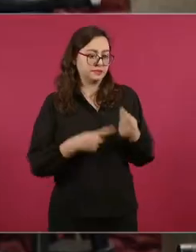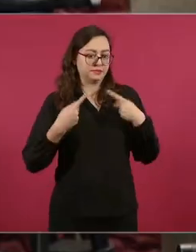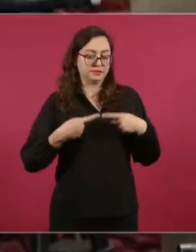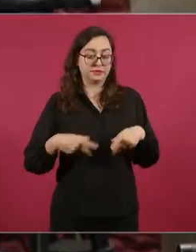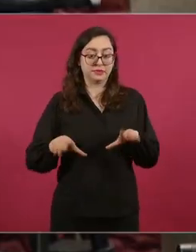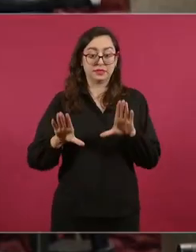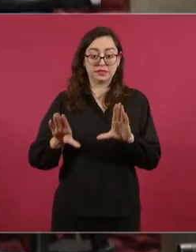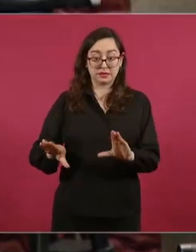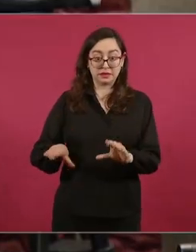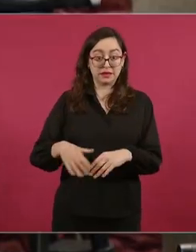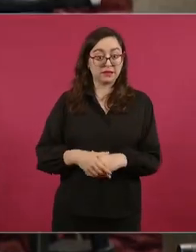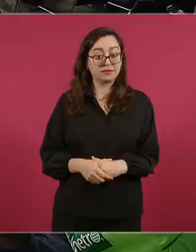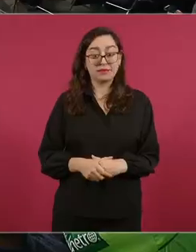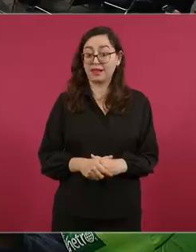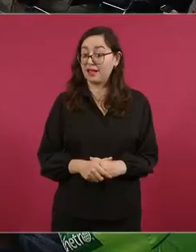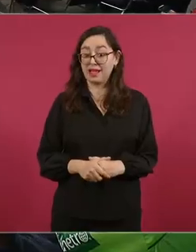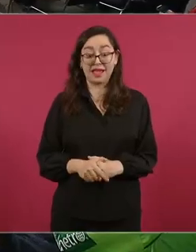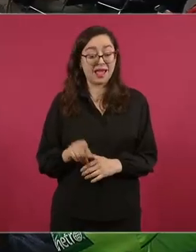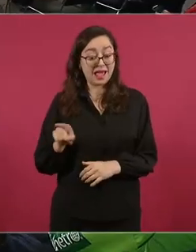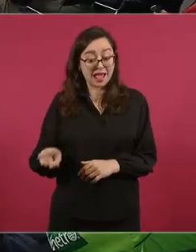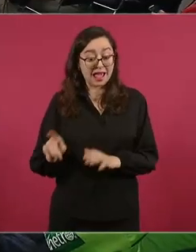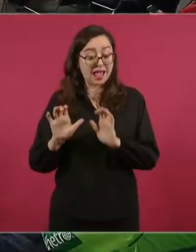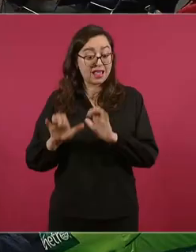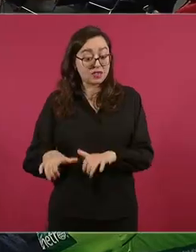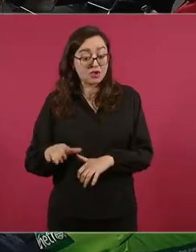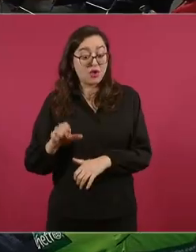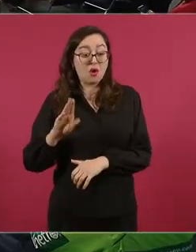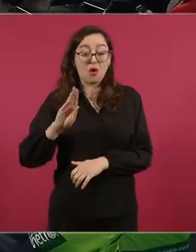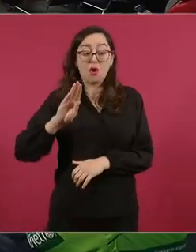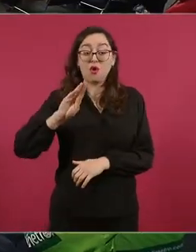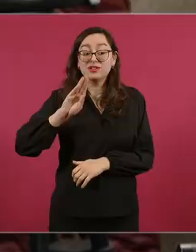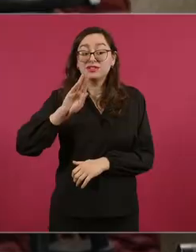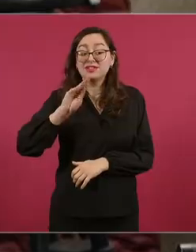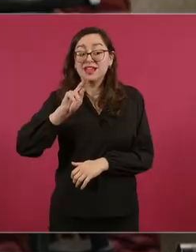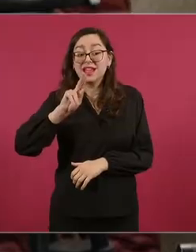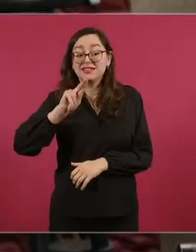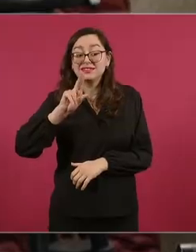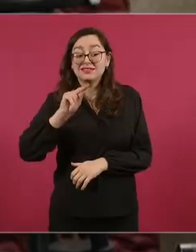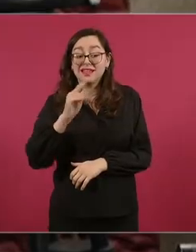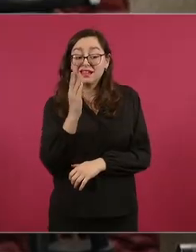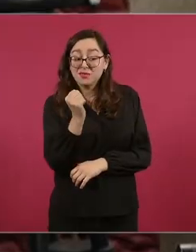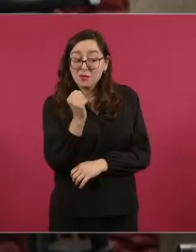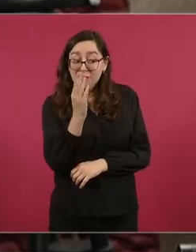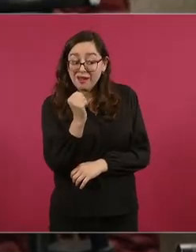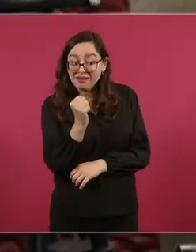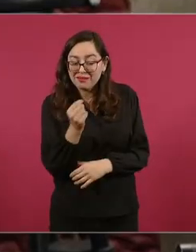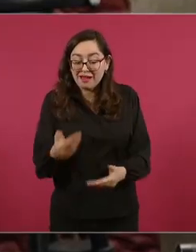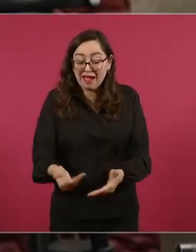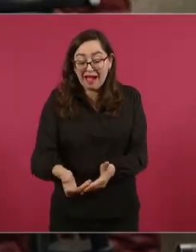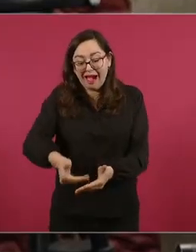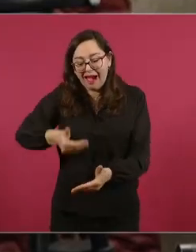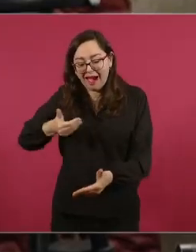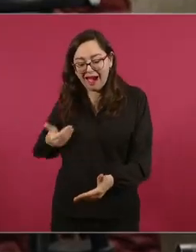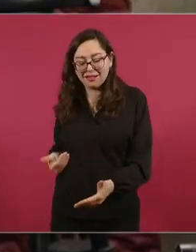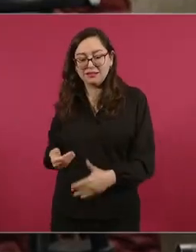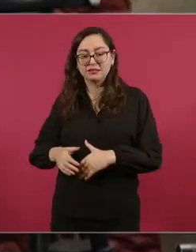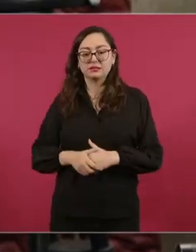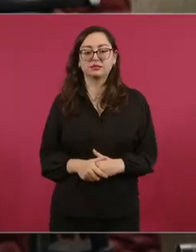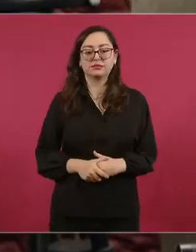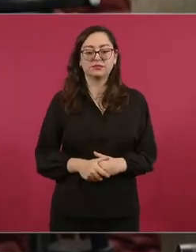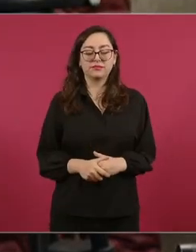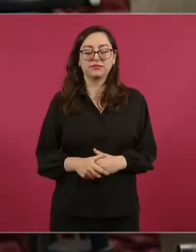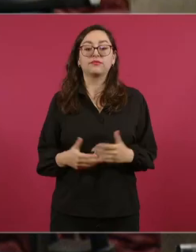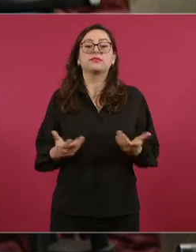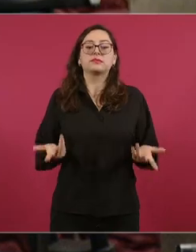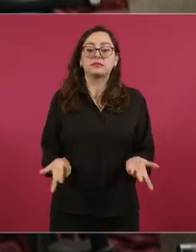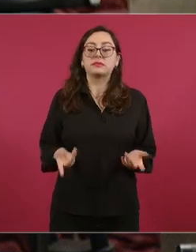Fue 89. Bueno, pero que al menos el de 93 sí fue formado por al menos tres personas que fueron cercanas y que eso le pudo dar el